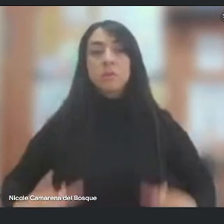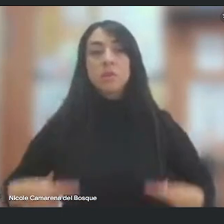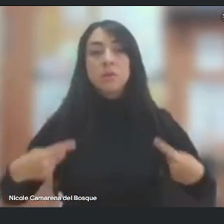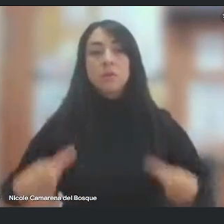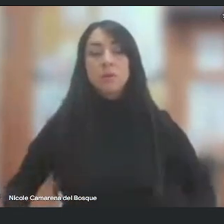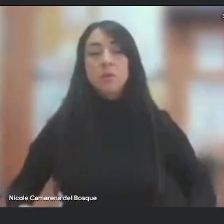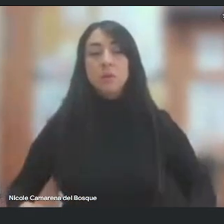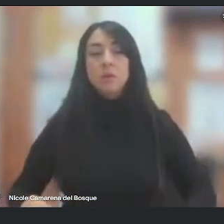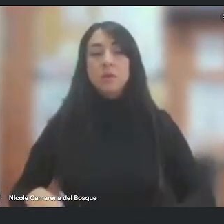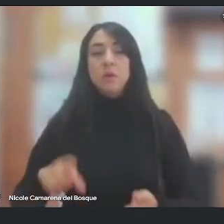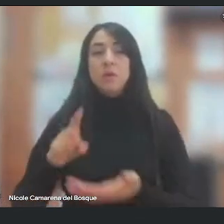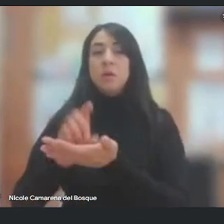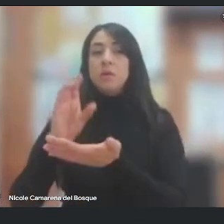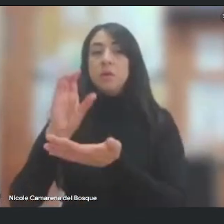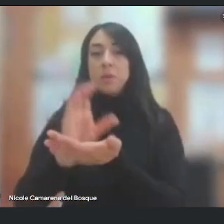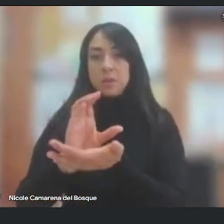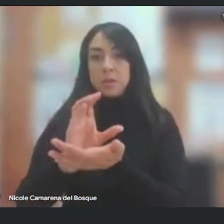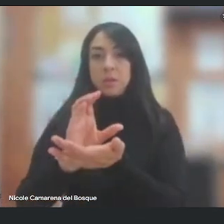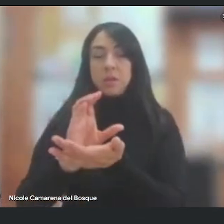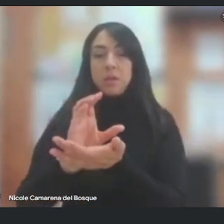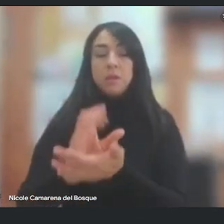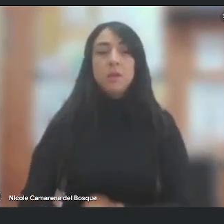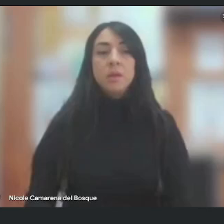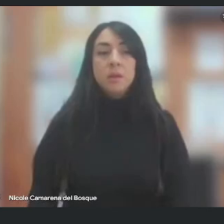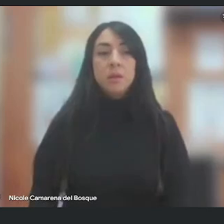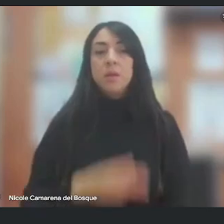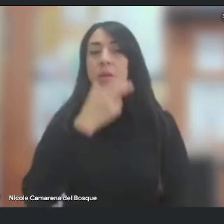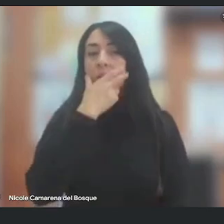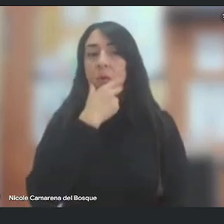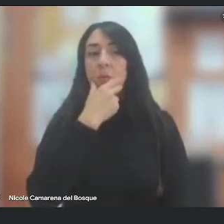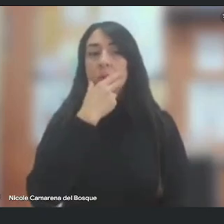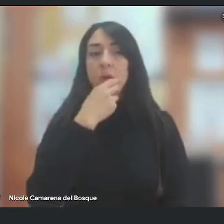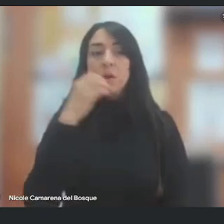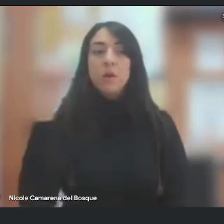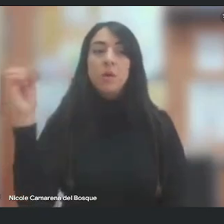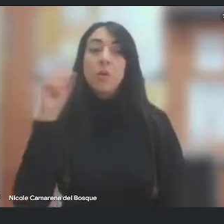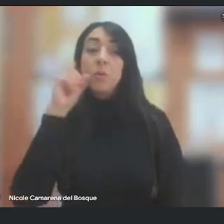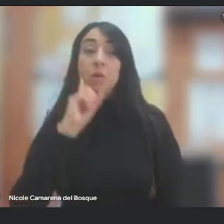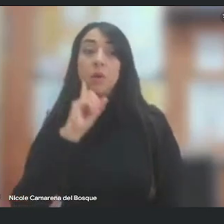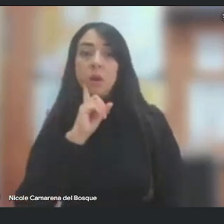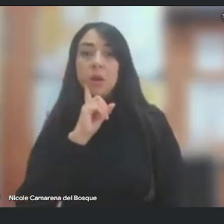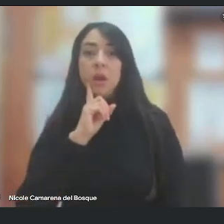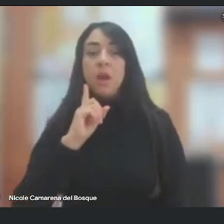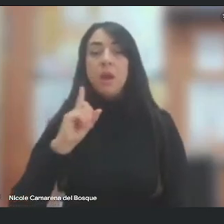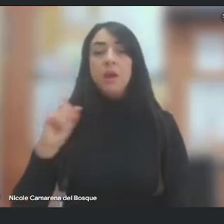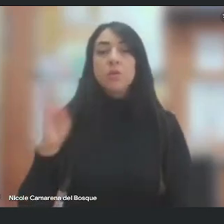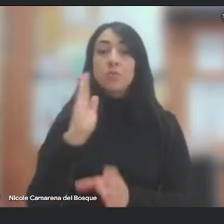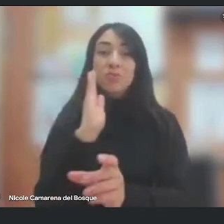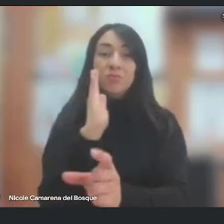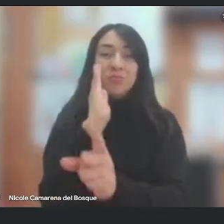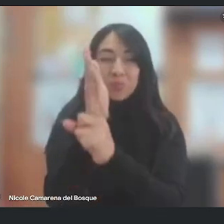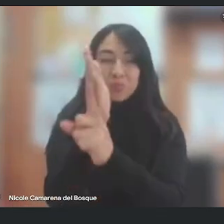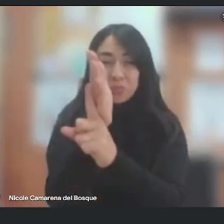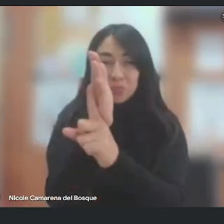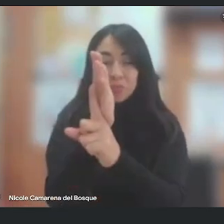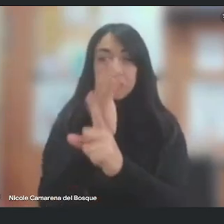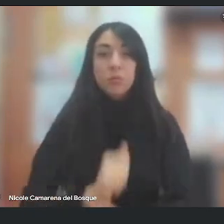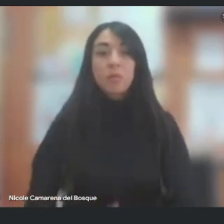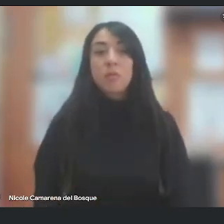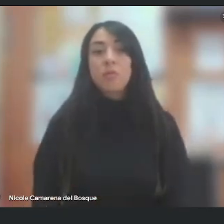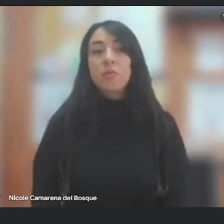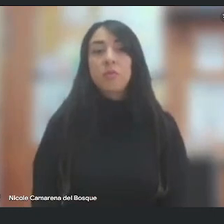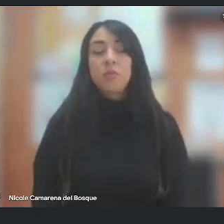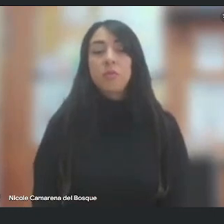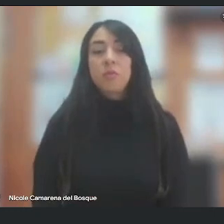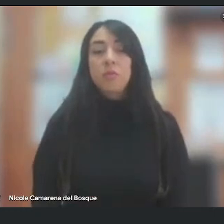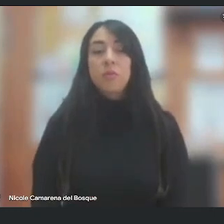que así como en la sociedad, en todo, como dijimos desde el principio, compartimos el mismo mundo,